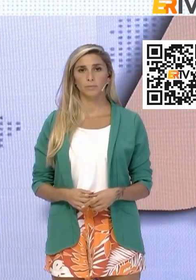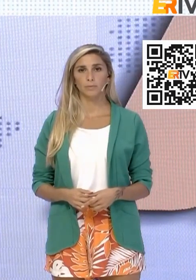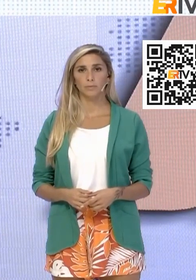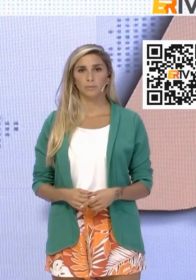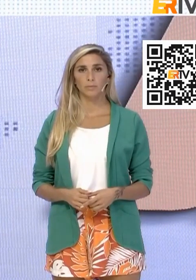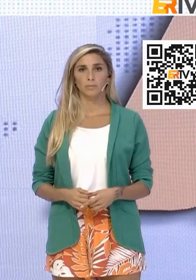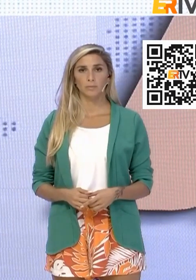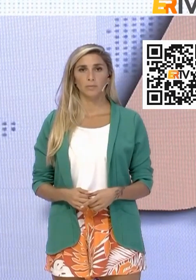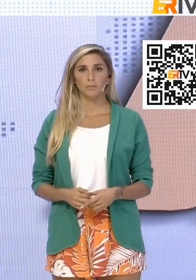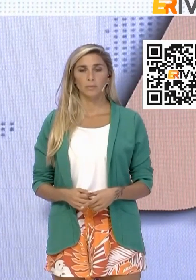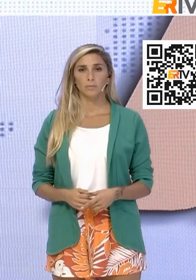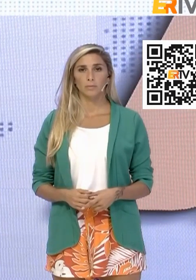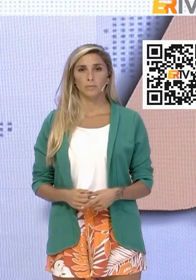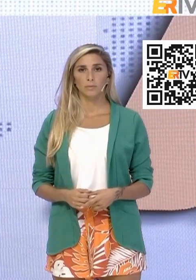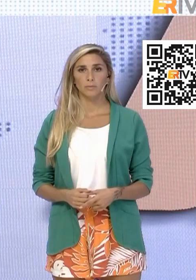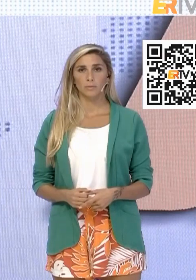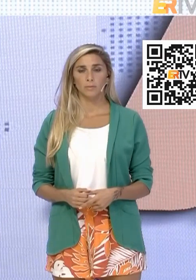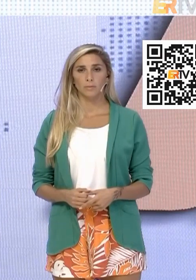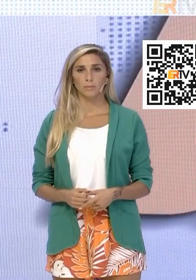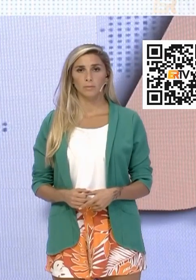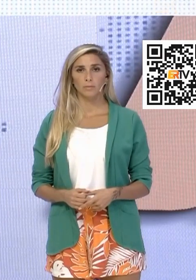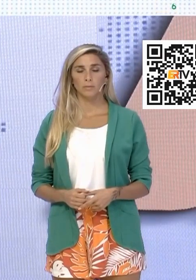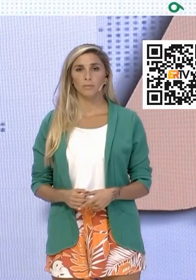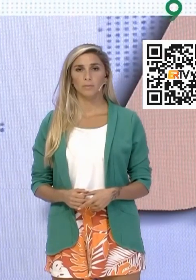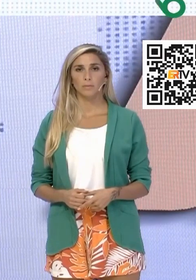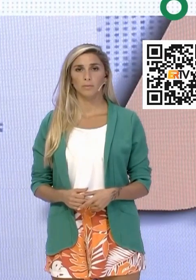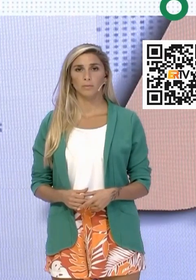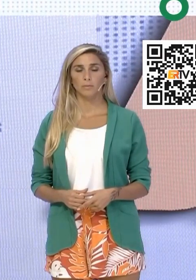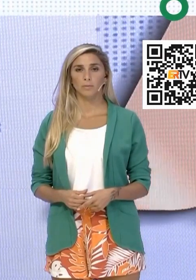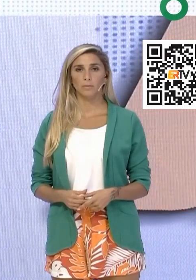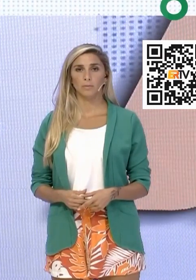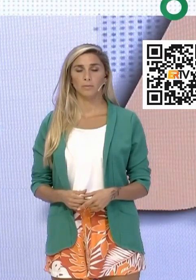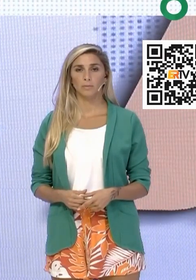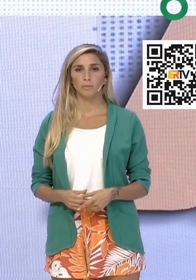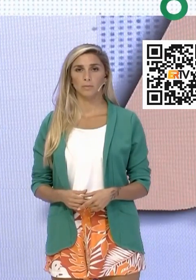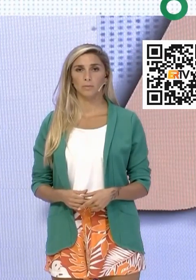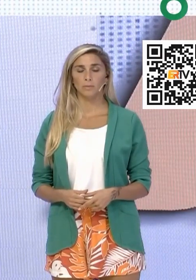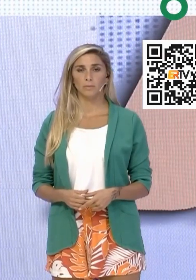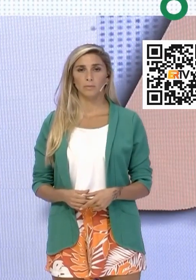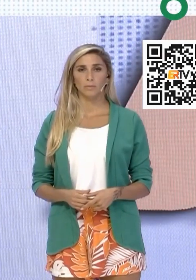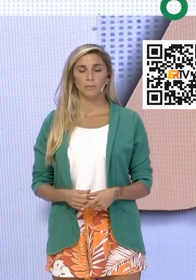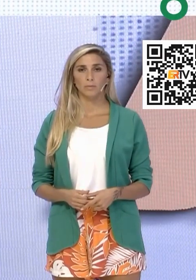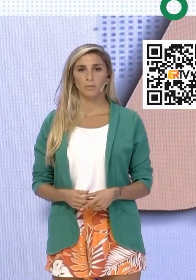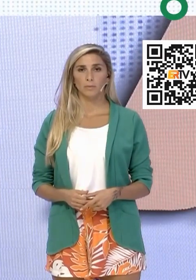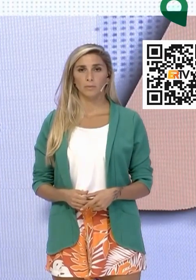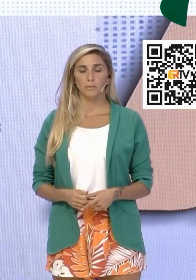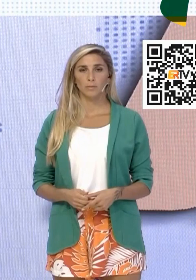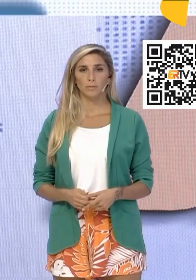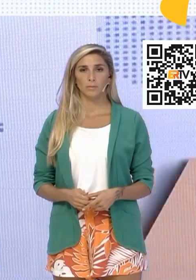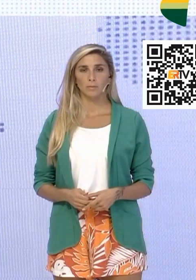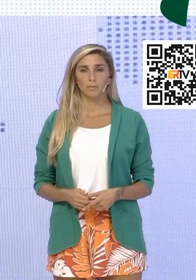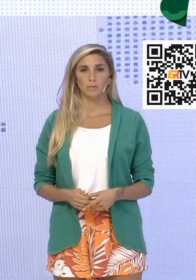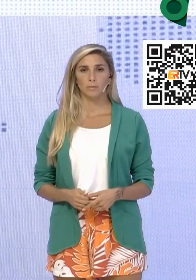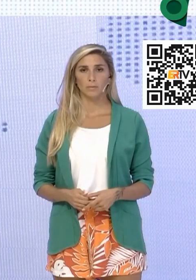más pequeña, ¿no es cierto? Los adolescentes, nuestros niños, ya vienen desde la cuna con toda esa